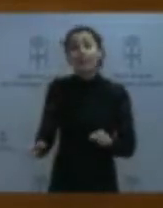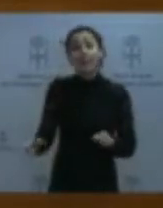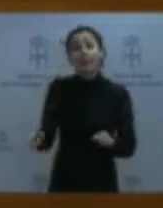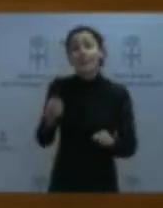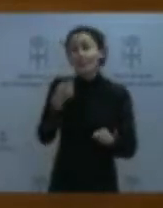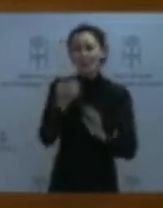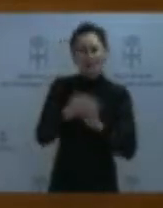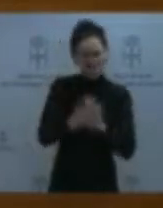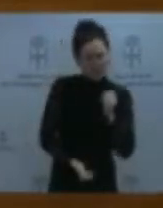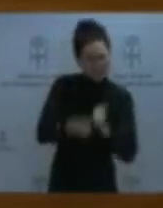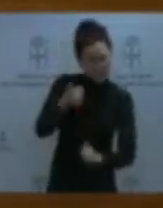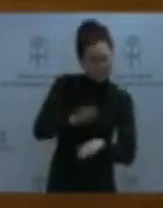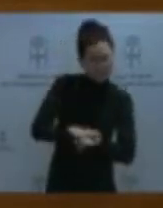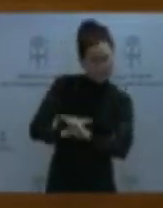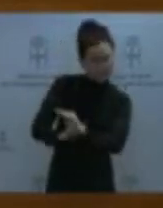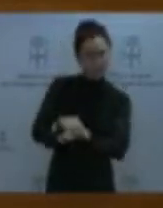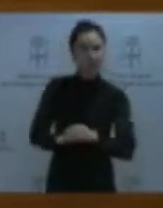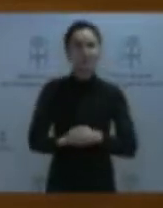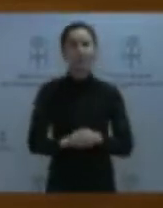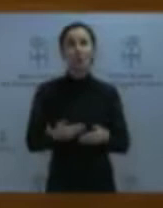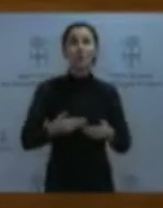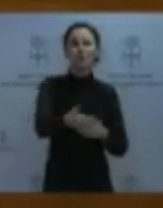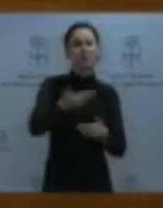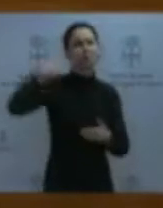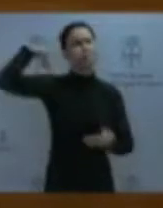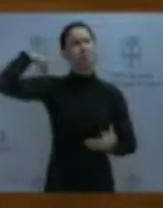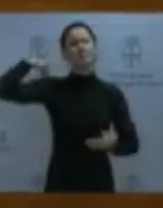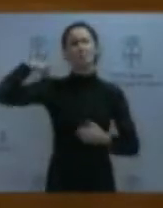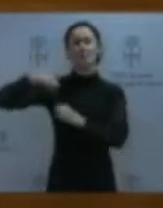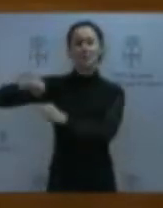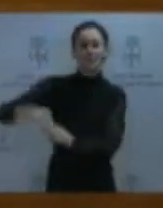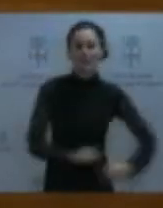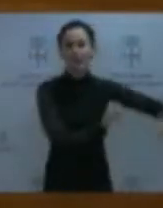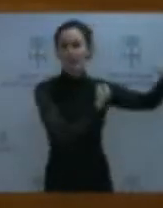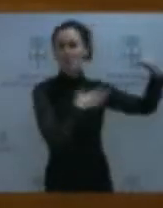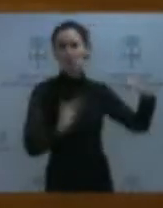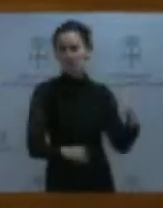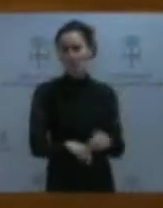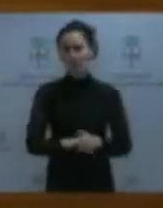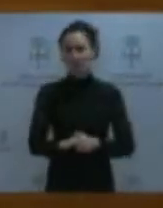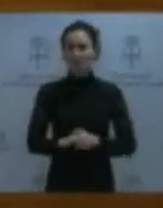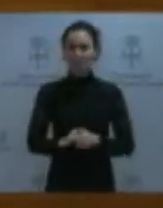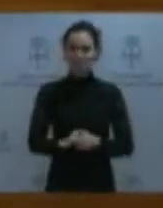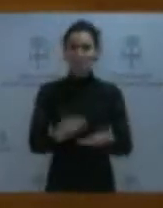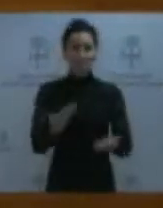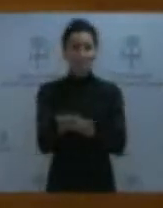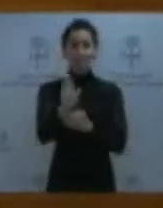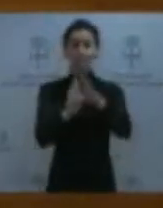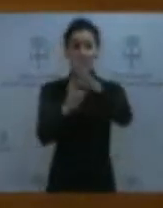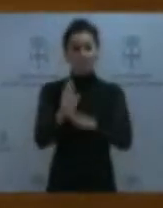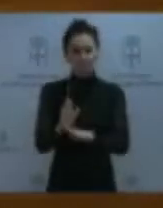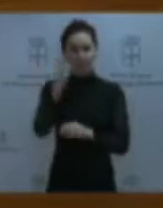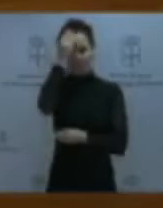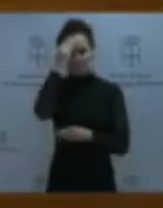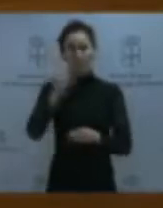más del futuro que del pasado. Vamos a hablar más del futuro que del pasado y de las propuestas que nosotros creemos que sentarían